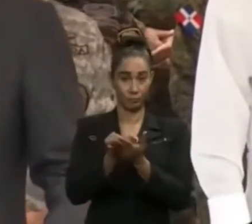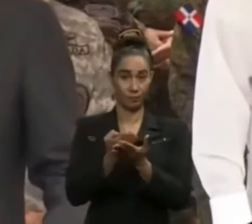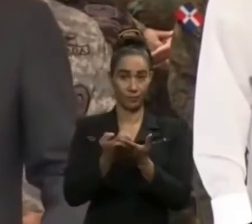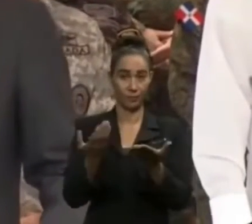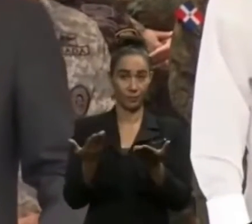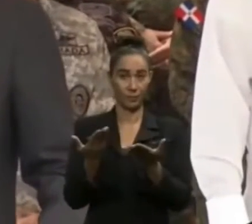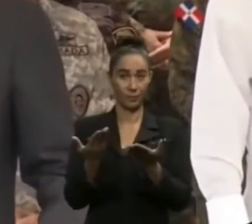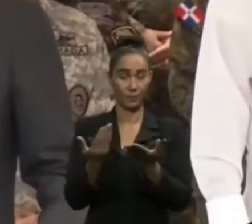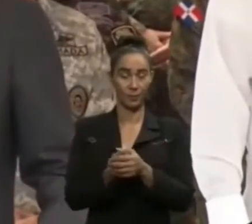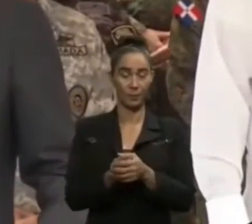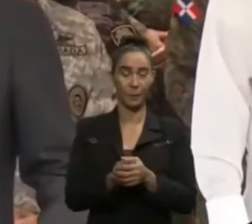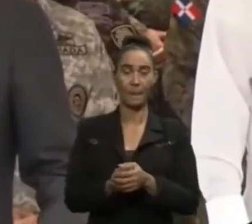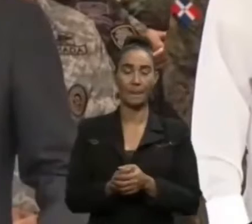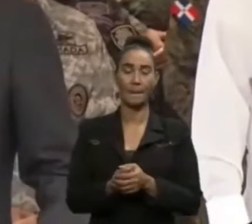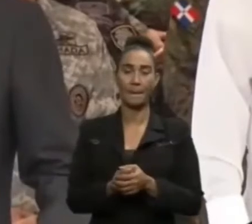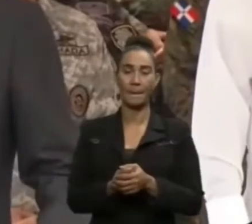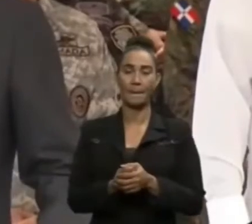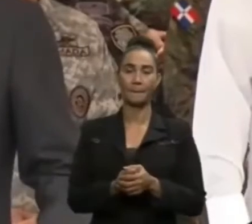económicamente